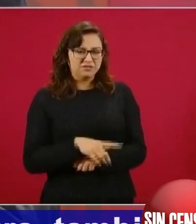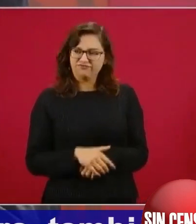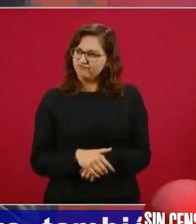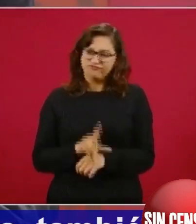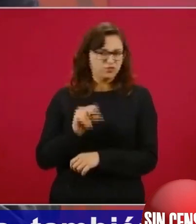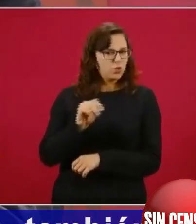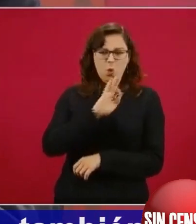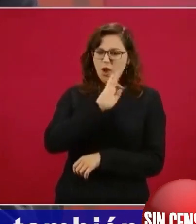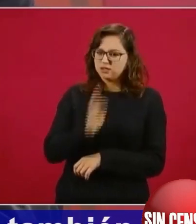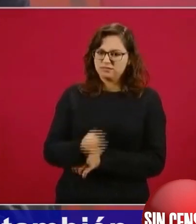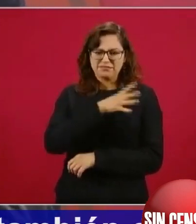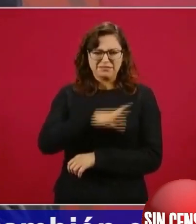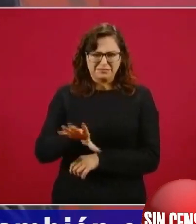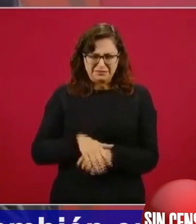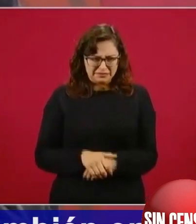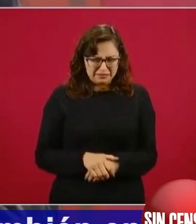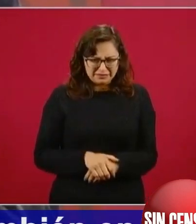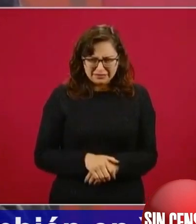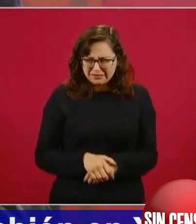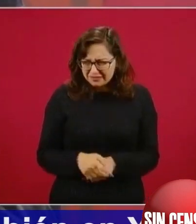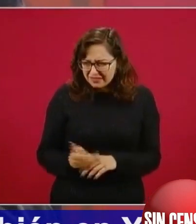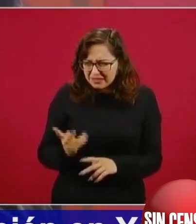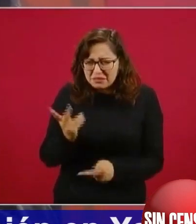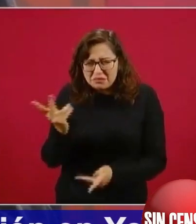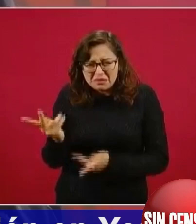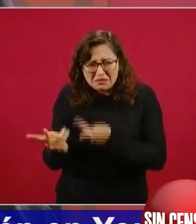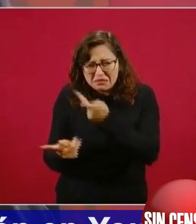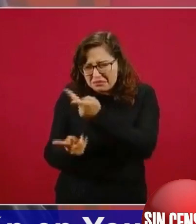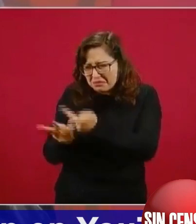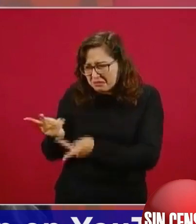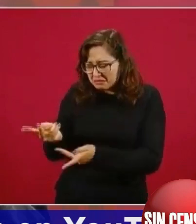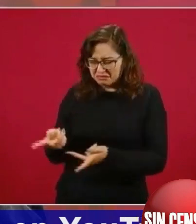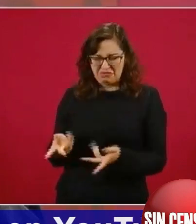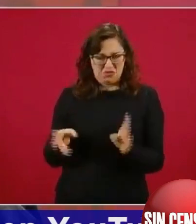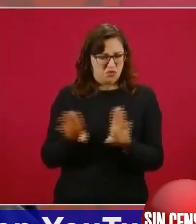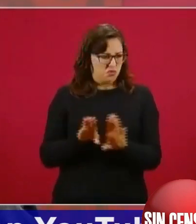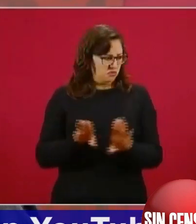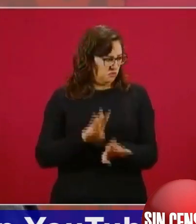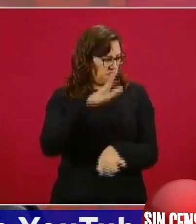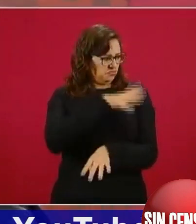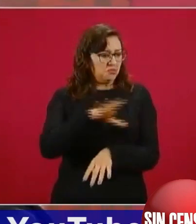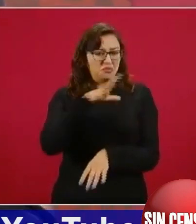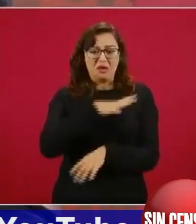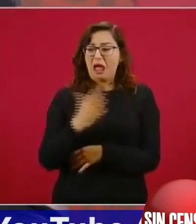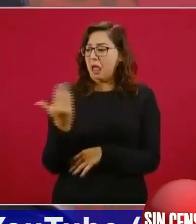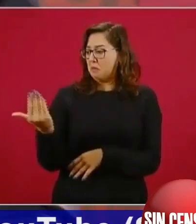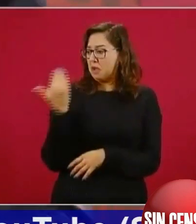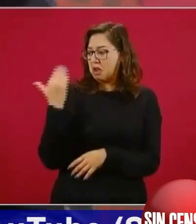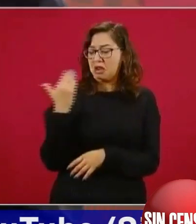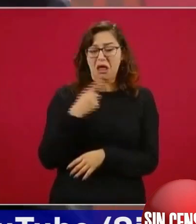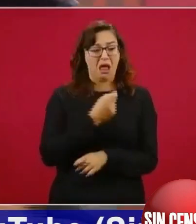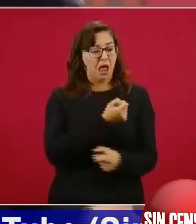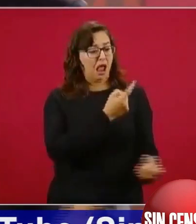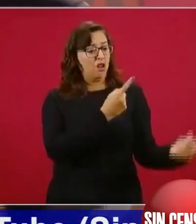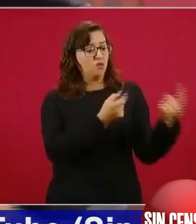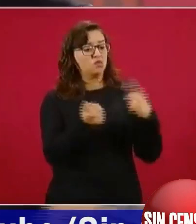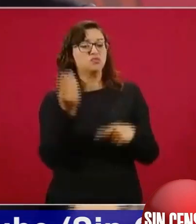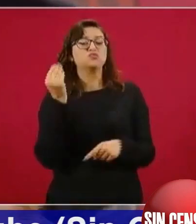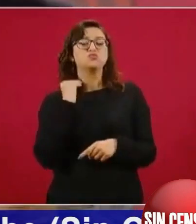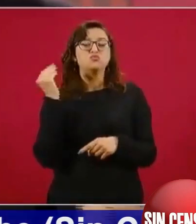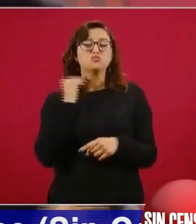¿cómo una consulta? Hasta hace poco había abogados que decían, pues